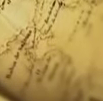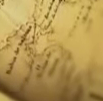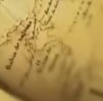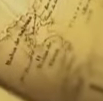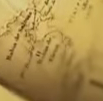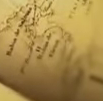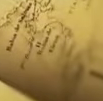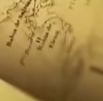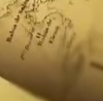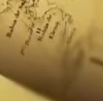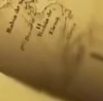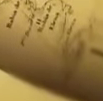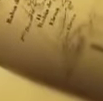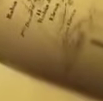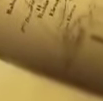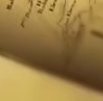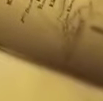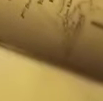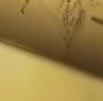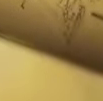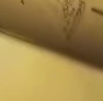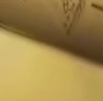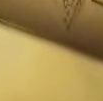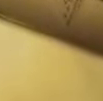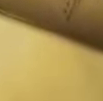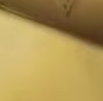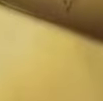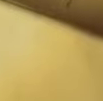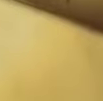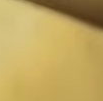tan escasa. ¡Coatí!